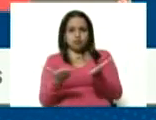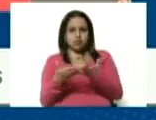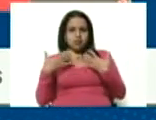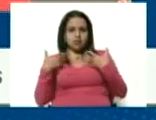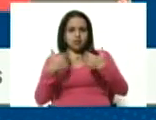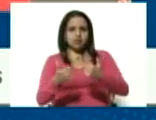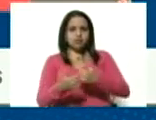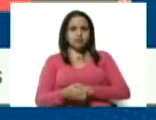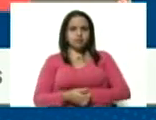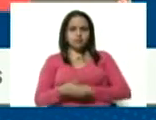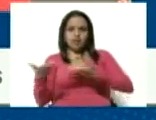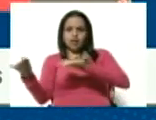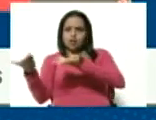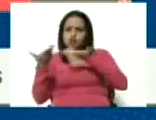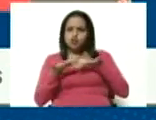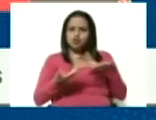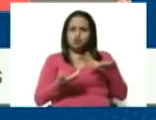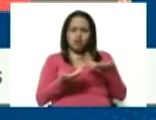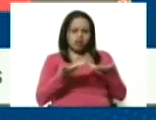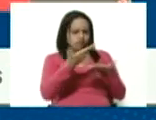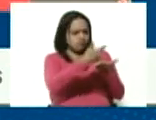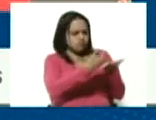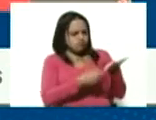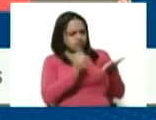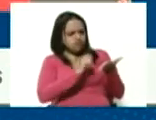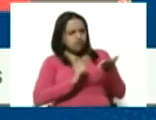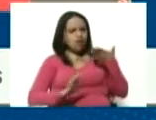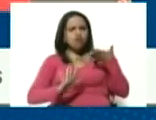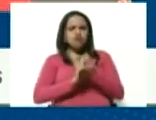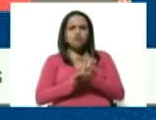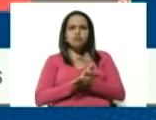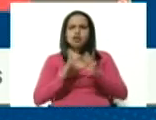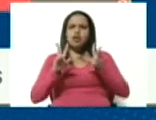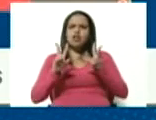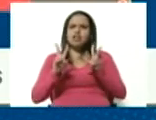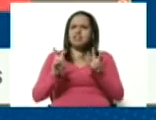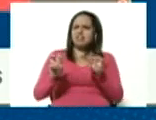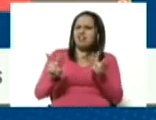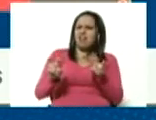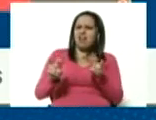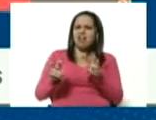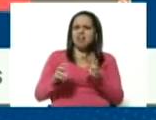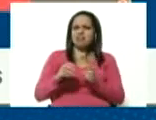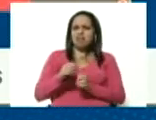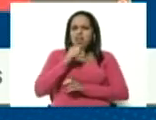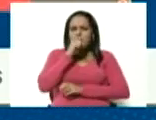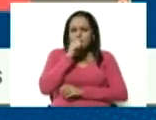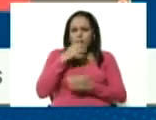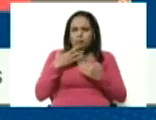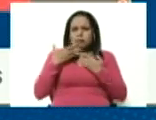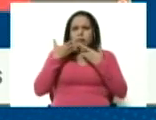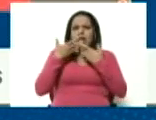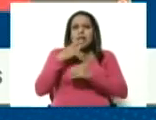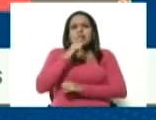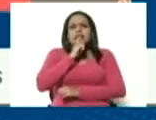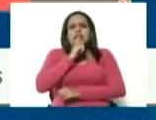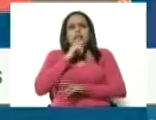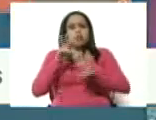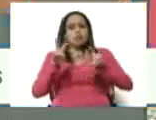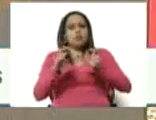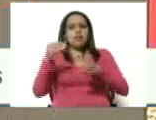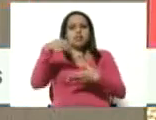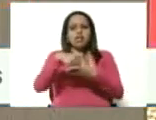Salud recibió unos informes sobre la aparición de una extraña neumonía de origen desconocido en